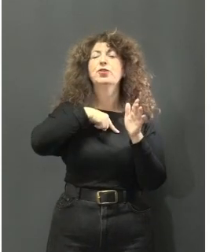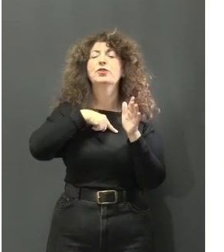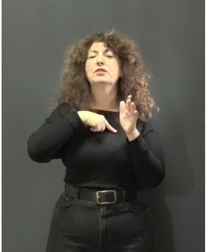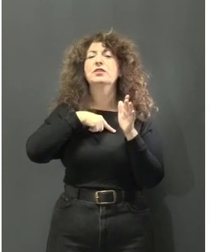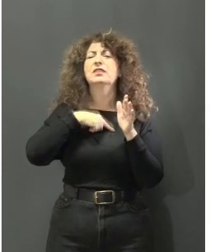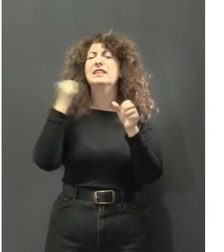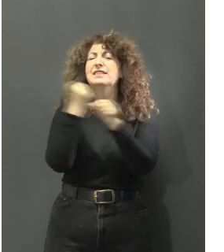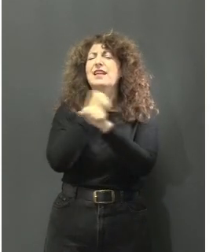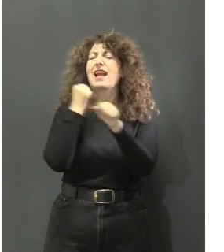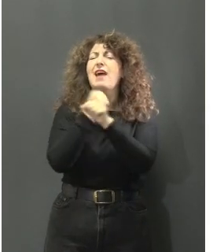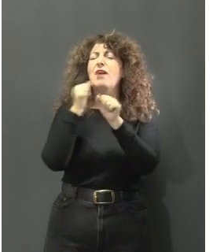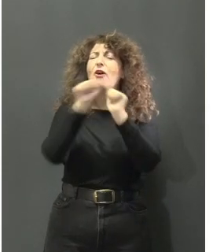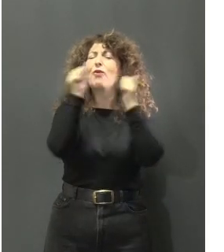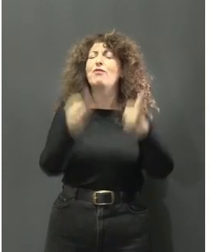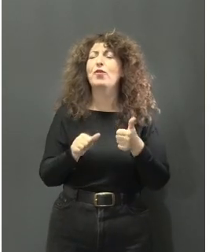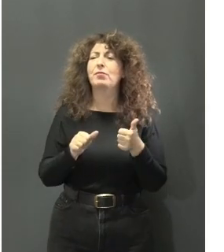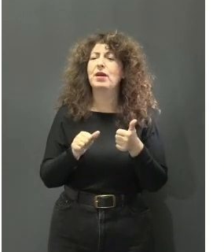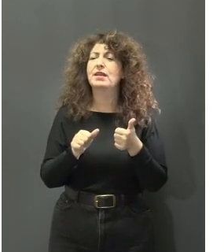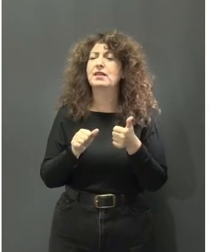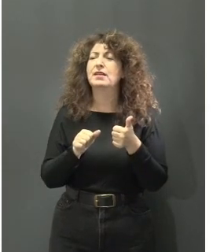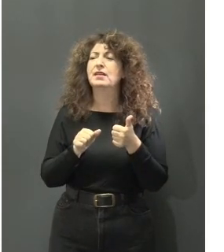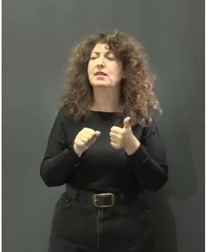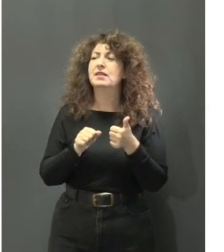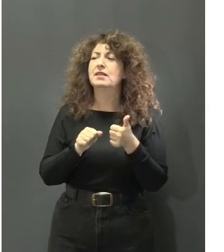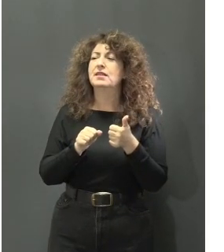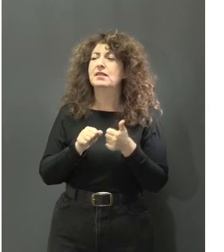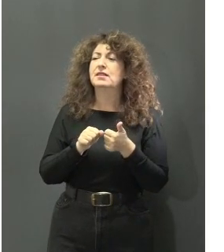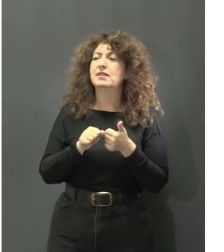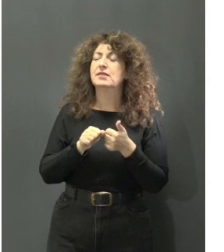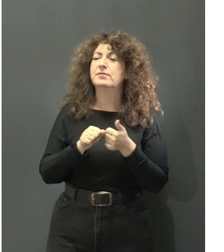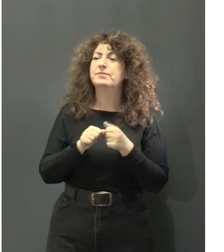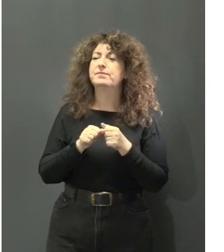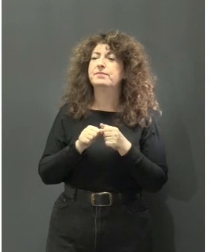trabajado de una forma un poco más